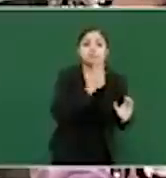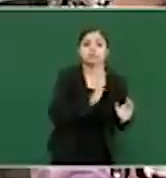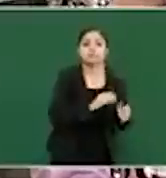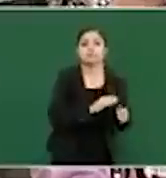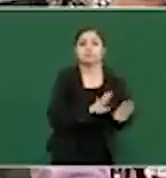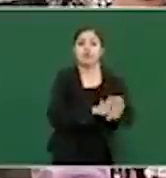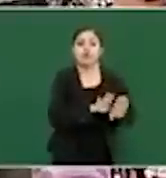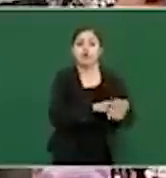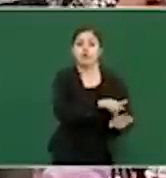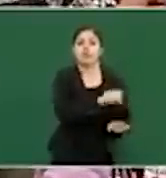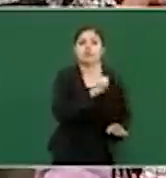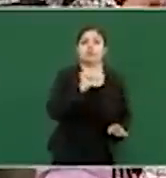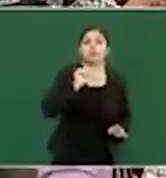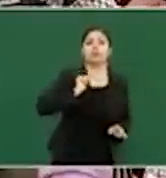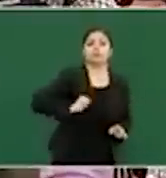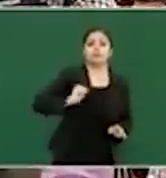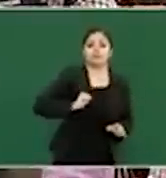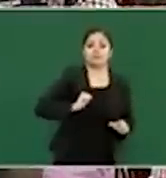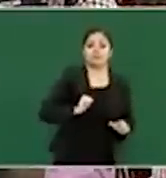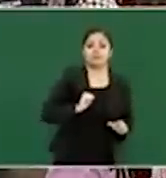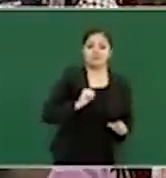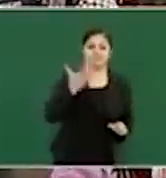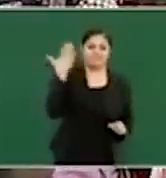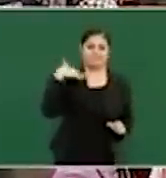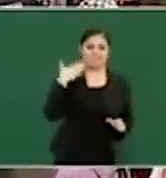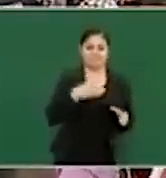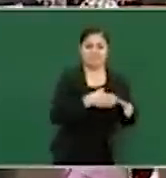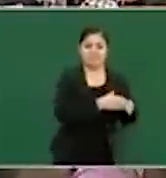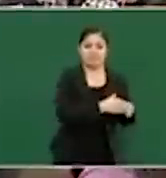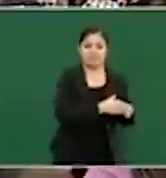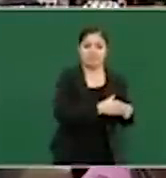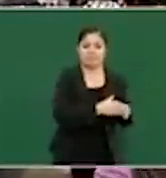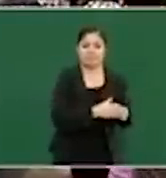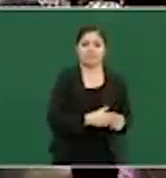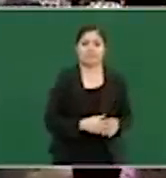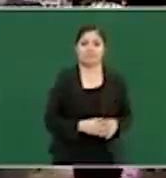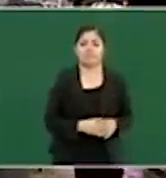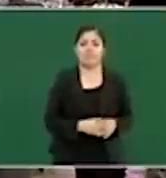del antiguo régimen. Eran, para decirlo